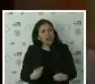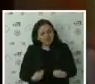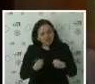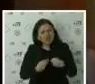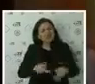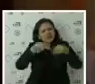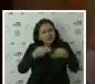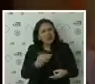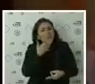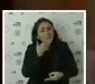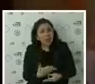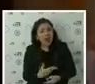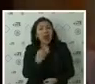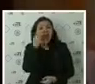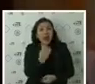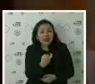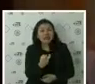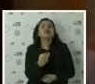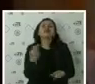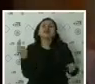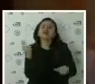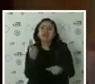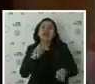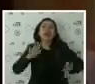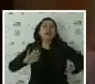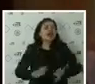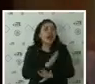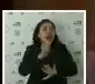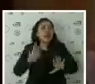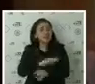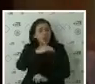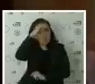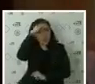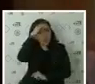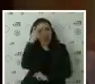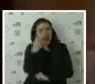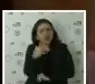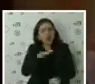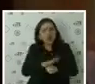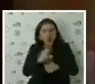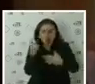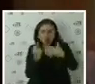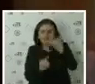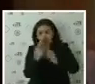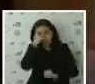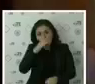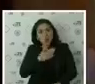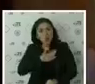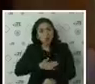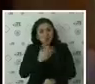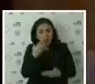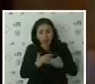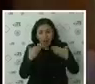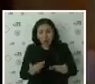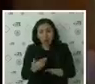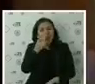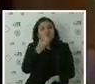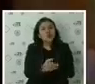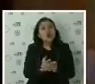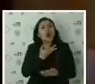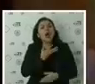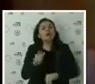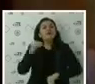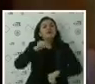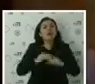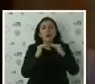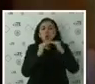digna. Esto nos lleva a hacer totalmente una reformulación de estos alcances de la democracia en los que hasta ahora solo se ha